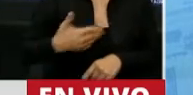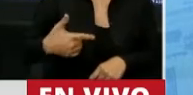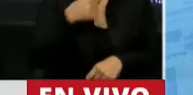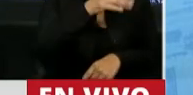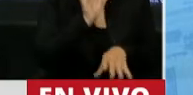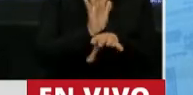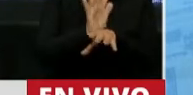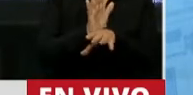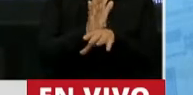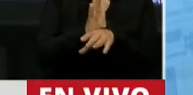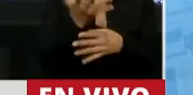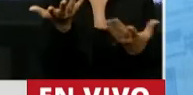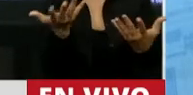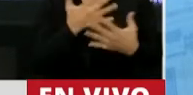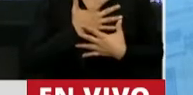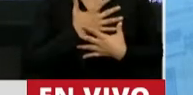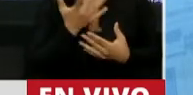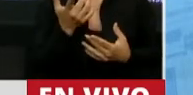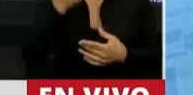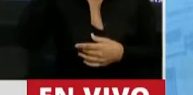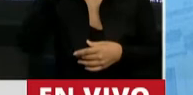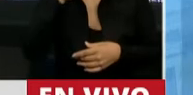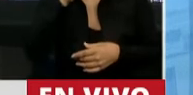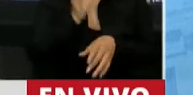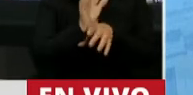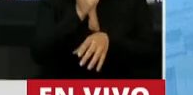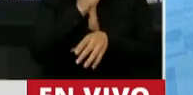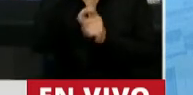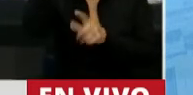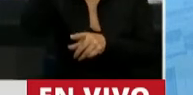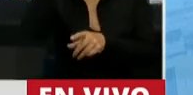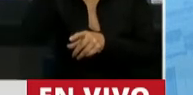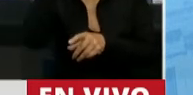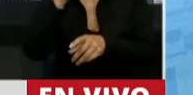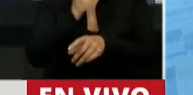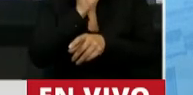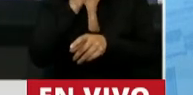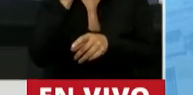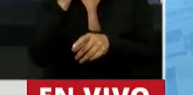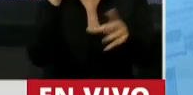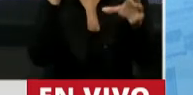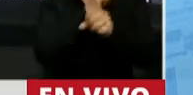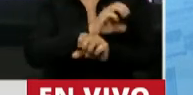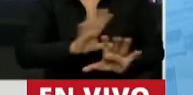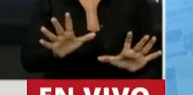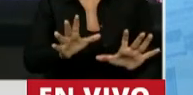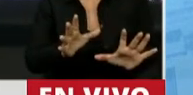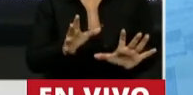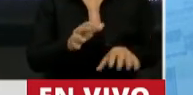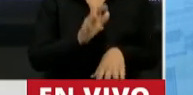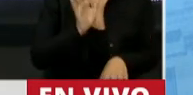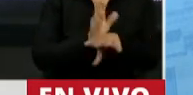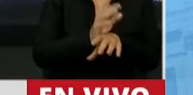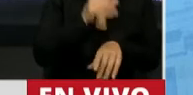deudo terminó en una comedia italiana de humor negro. La emperatriz del sur